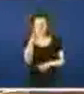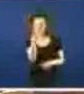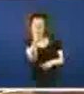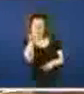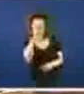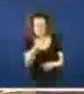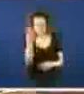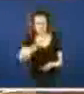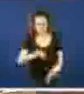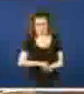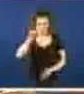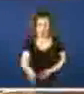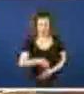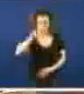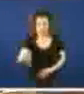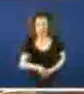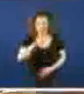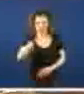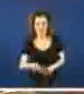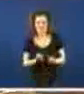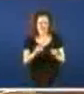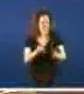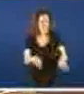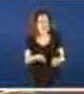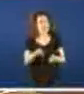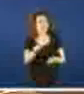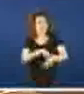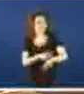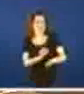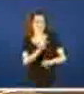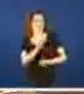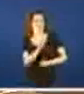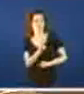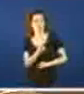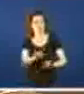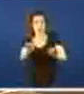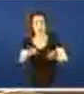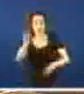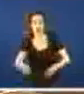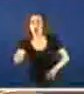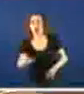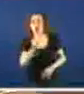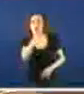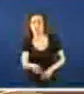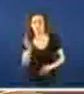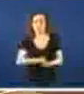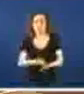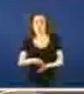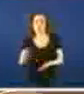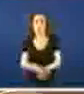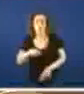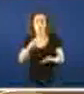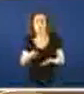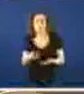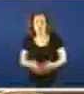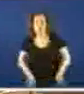orde prácticamente sin ninguna interrupción entre elas. E creo que isto é unha aplicación excesivamente rigurosa e